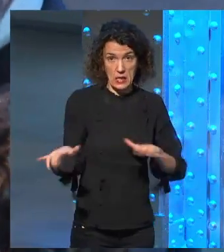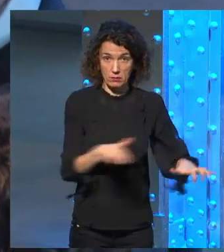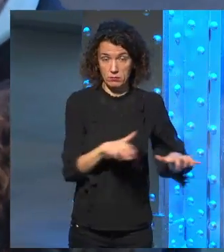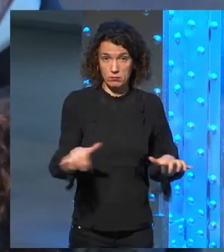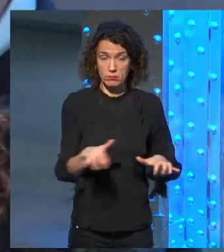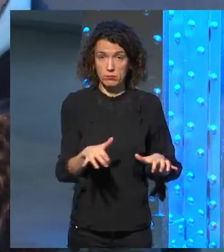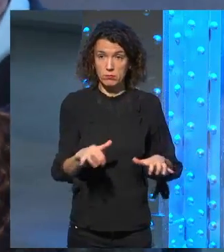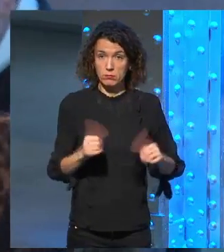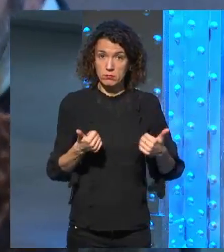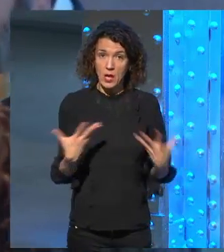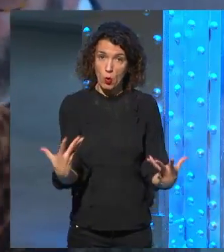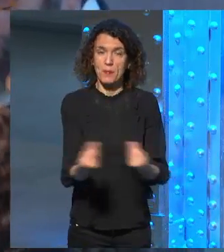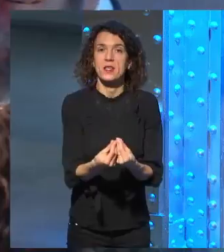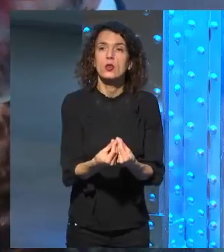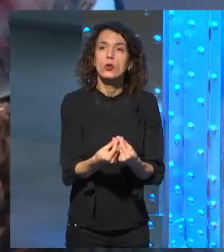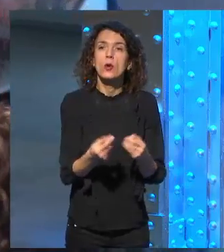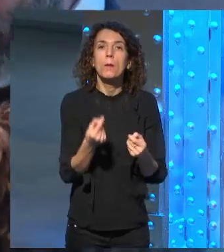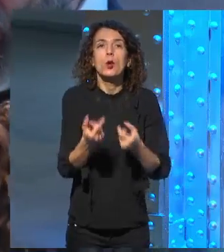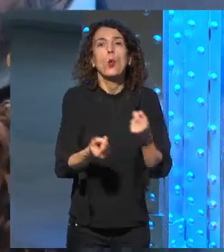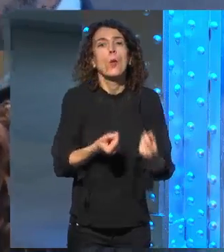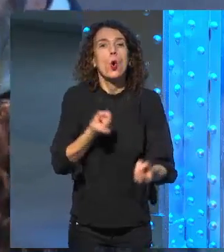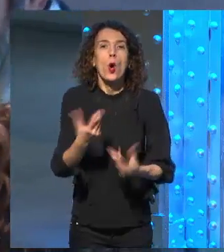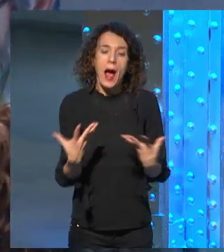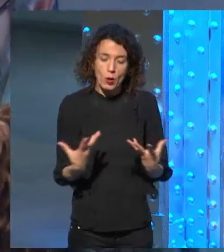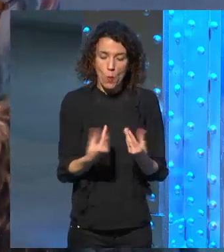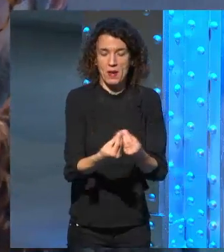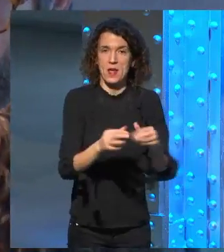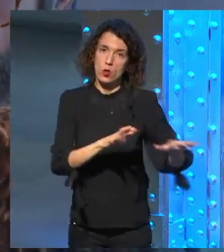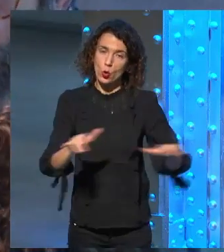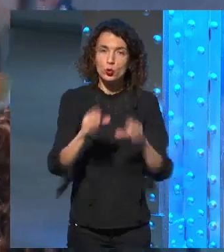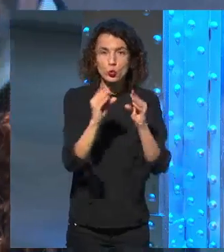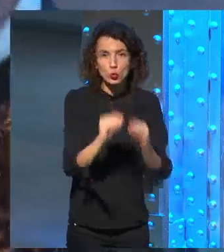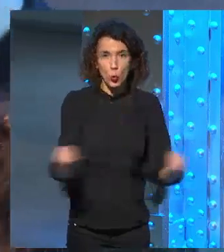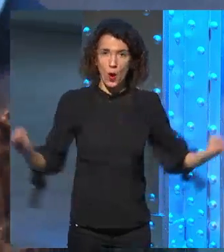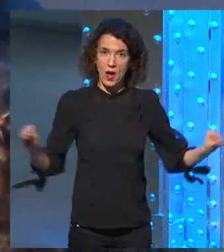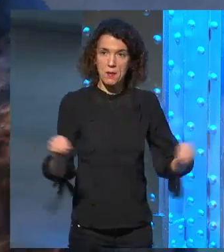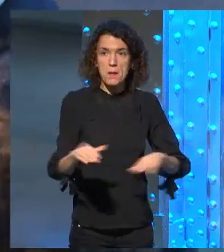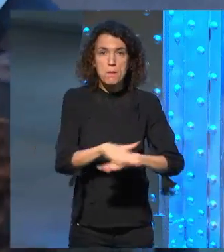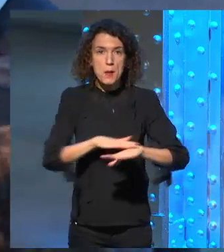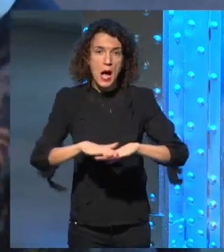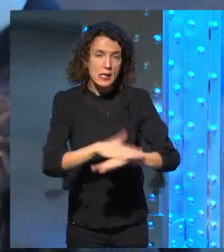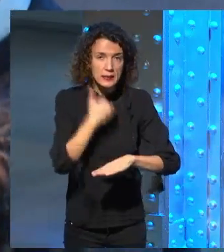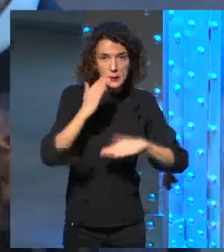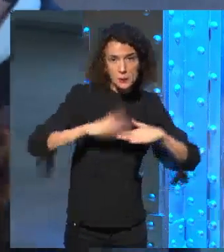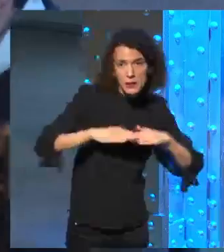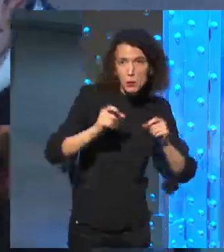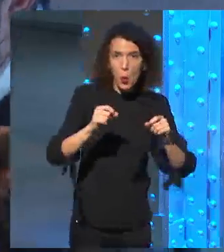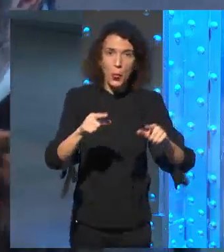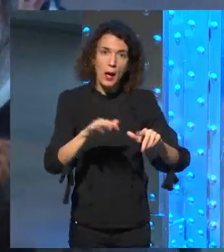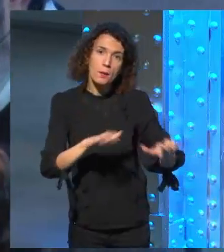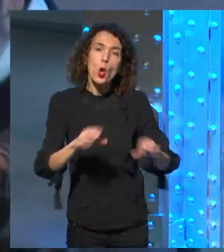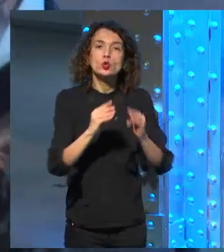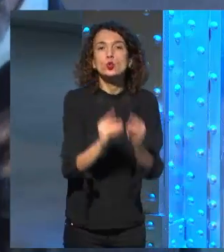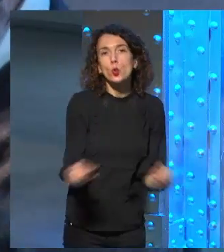va acompañándolo, pero muy tenuemente, va marcando la base armónica, así va marcando cosas, pero